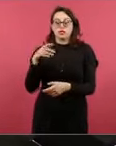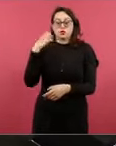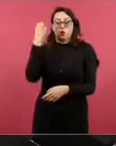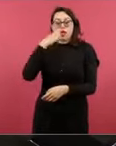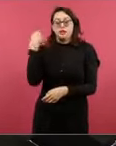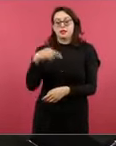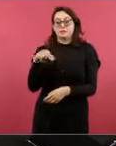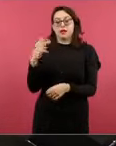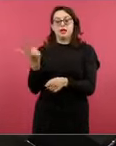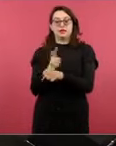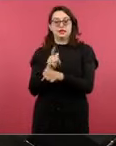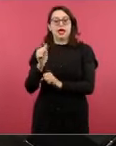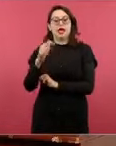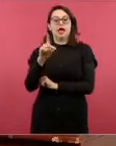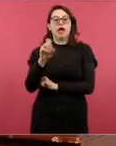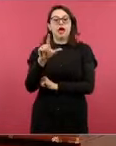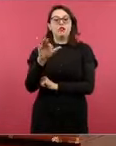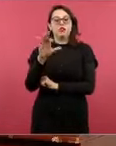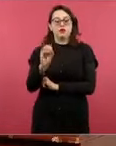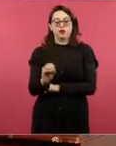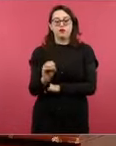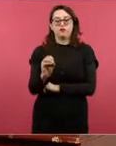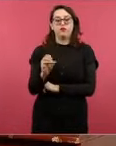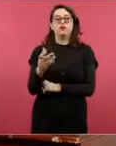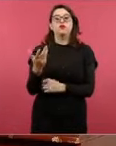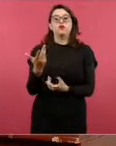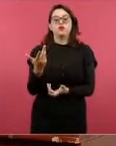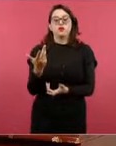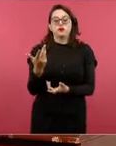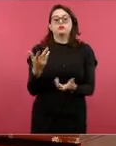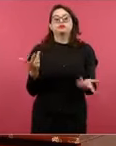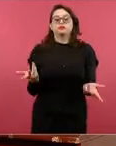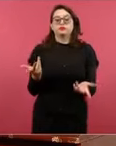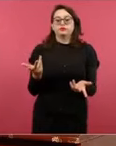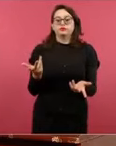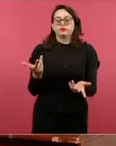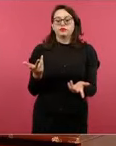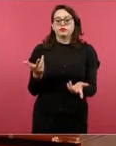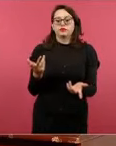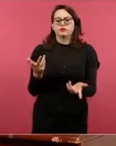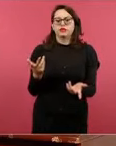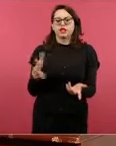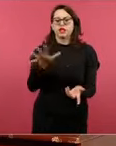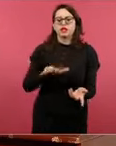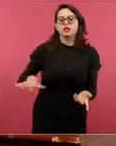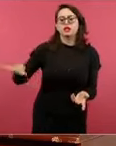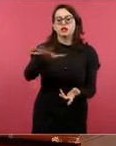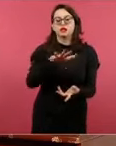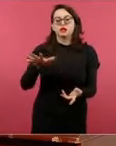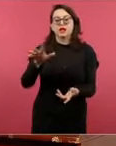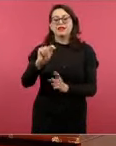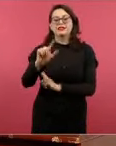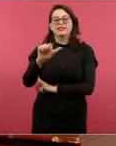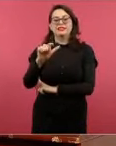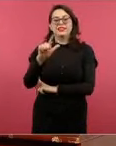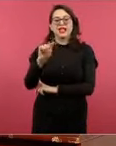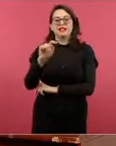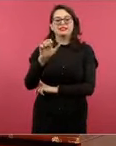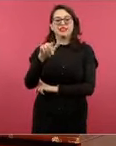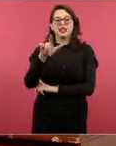López Mateos, que está ubicada en el barrio de Poxtla, en el municipio de La Magdalena, Tlatelulco,